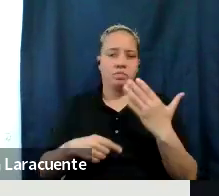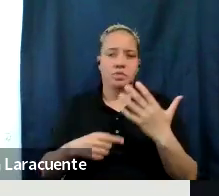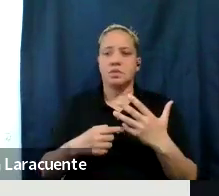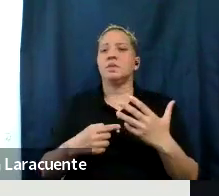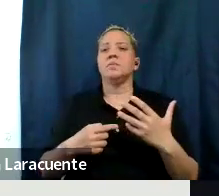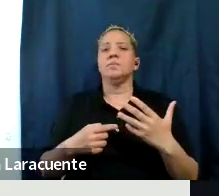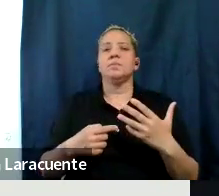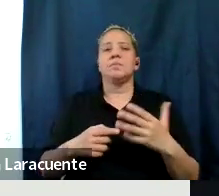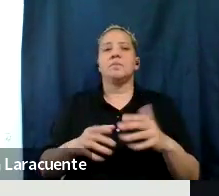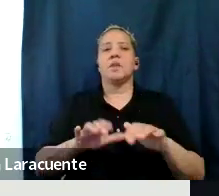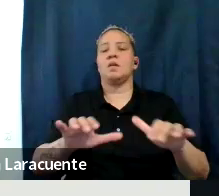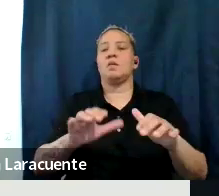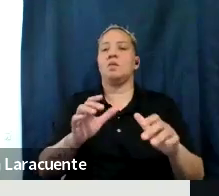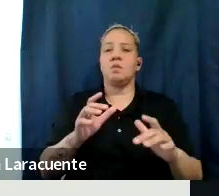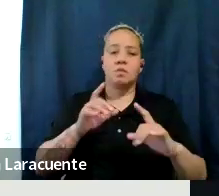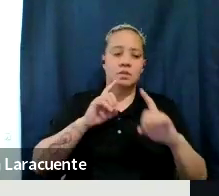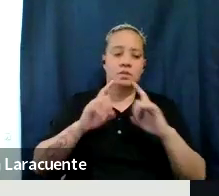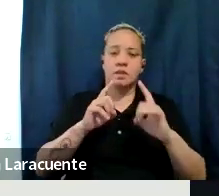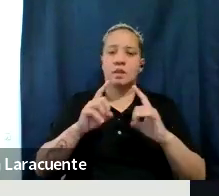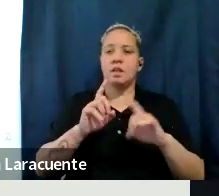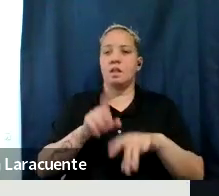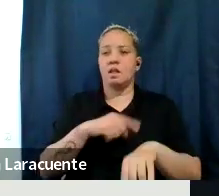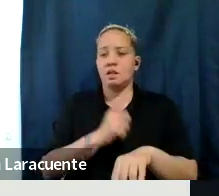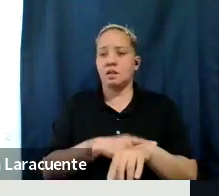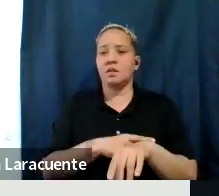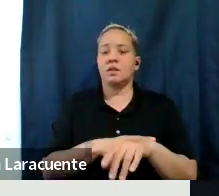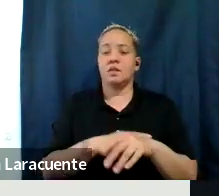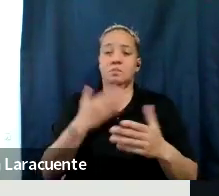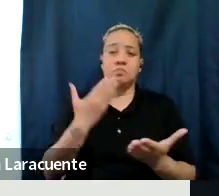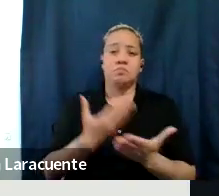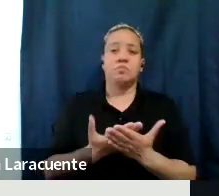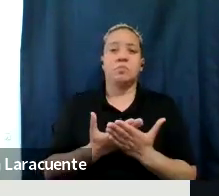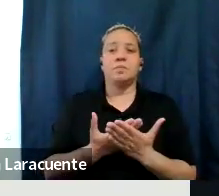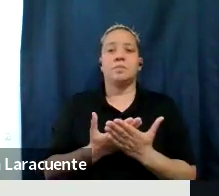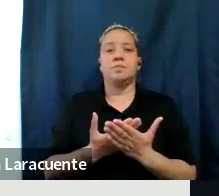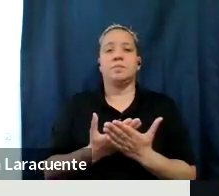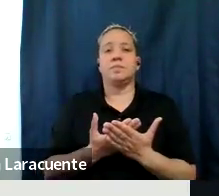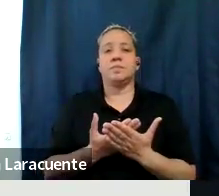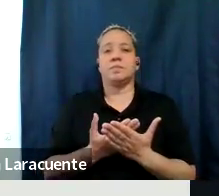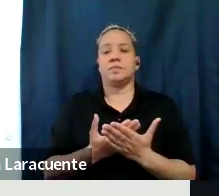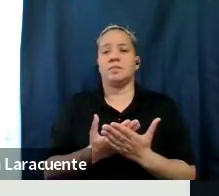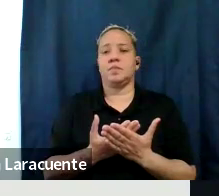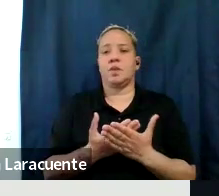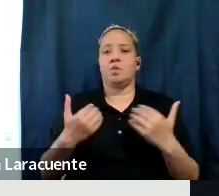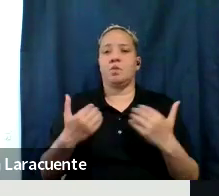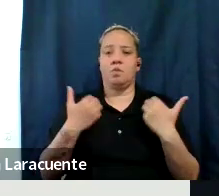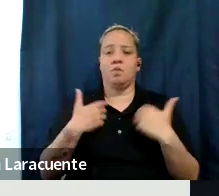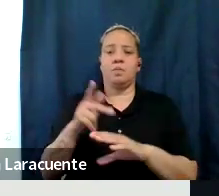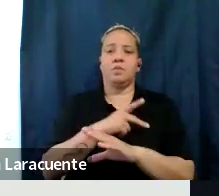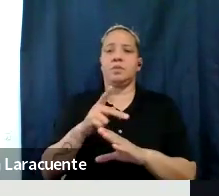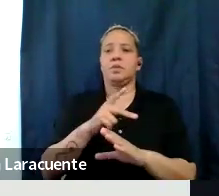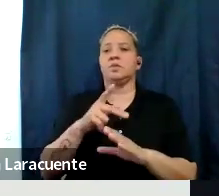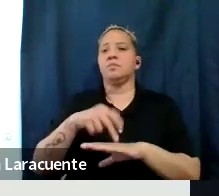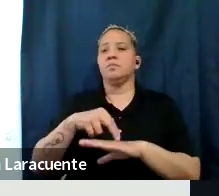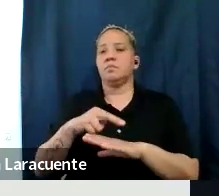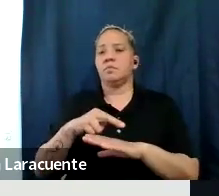entablará una conversación larga y fructífera con los jóvenes poetas puertorriqueños